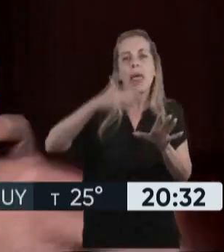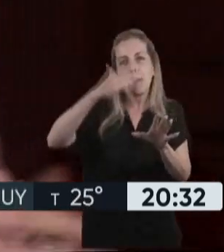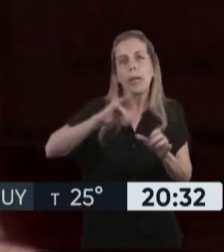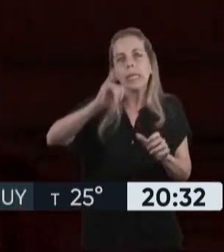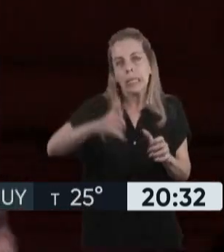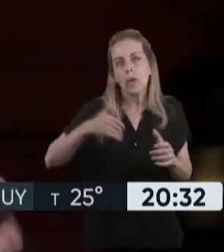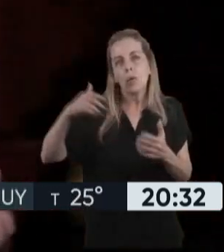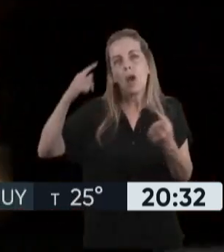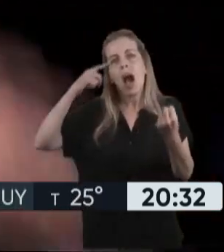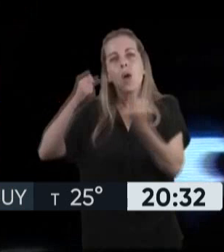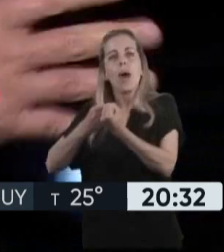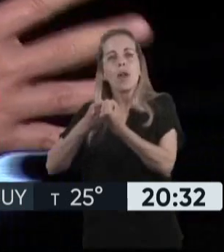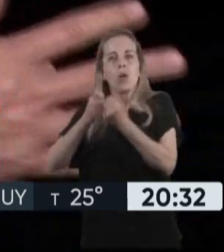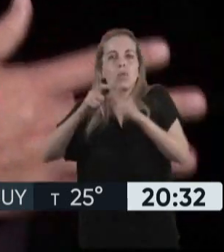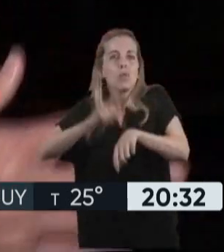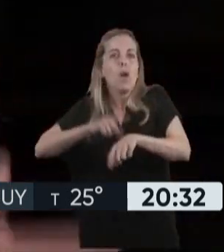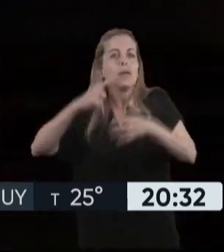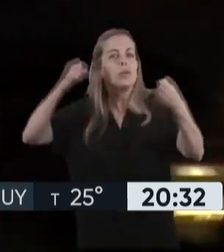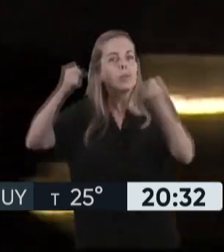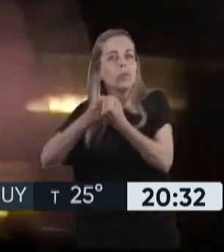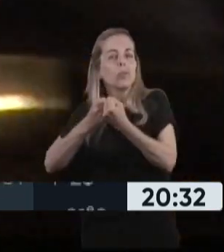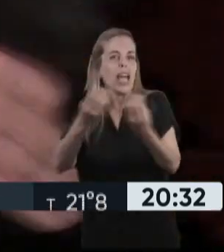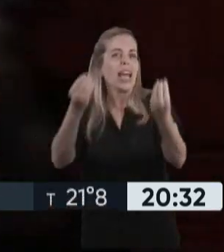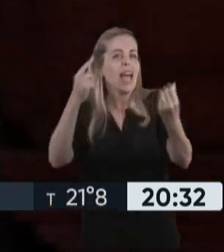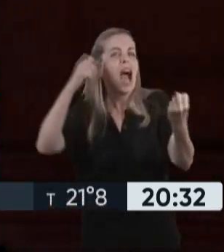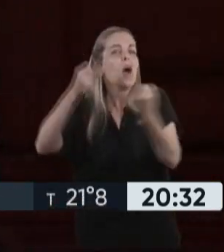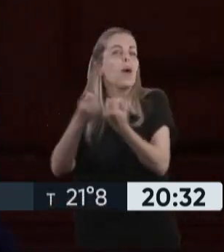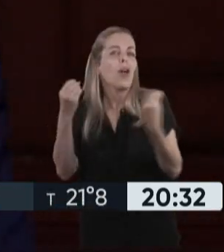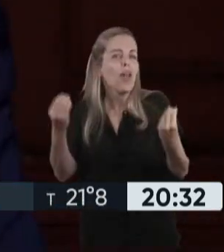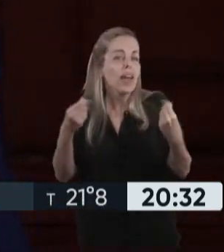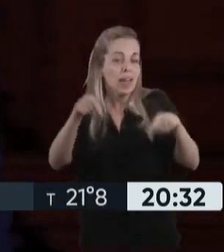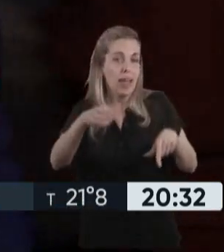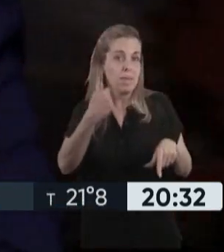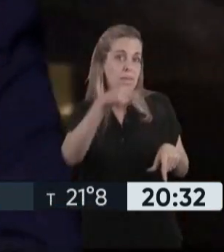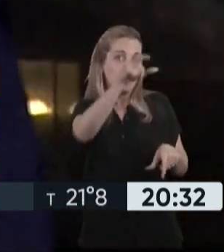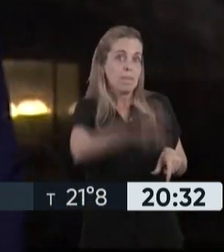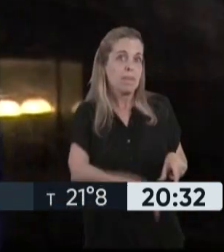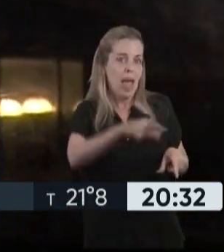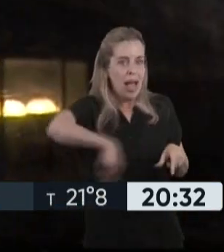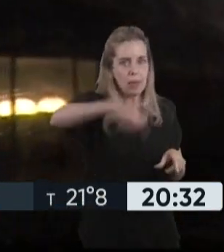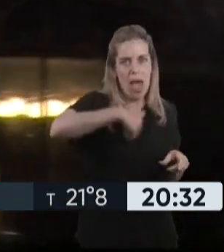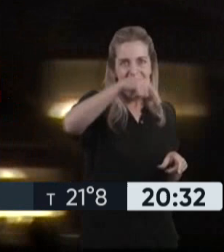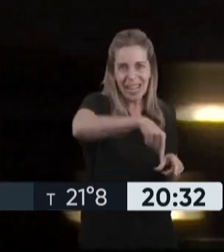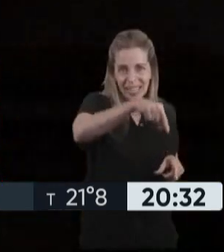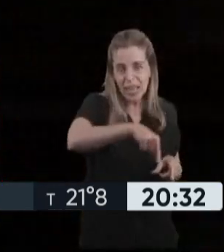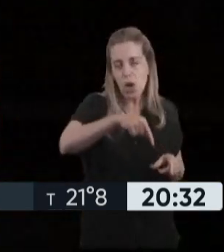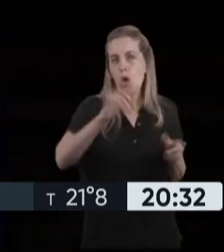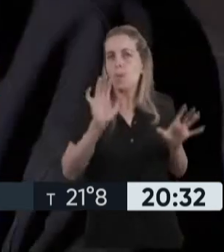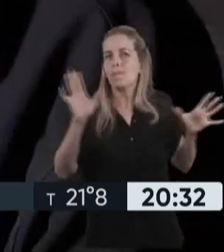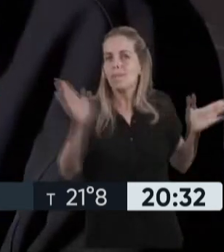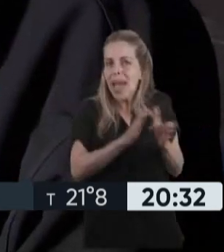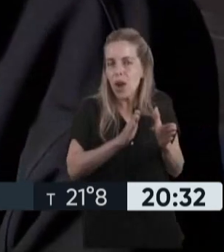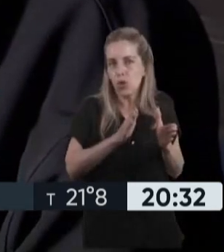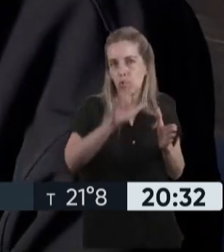cuando pudimos acordar. ¿Y qué acordamos? Acordamos que la Argentina se ahorre 38 mil millones de dólares